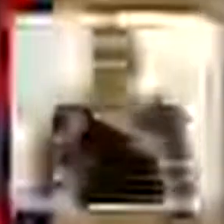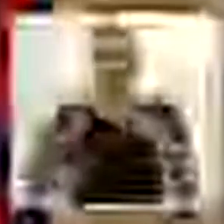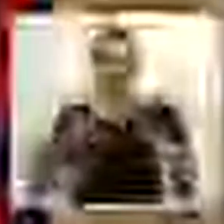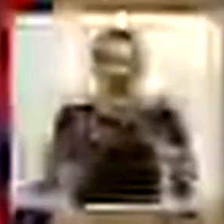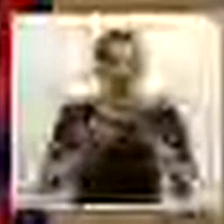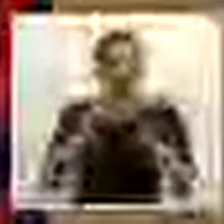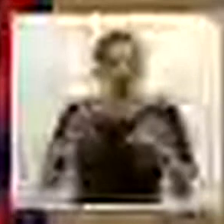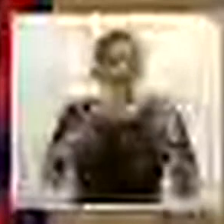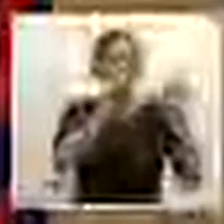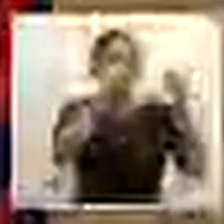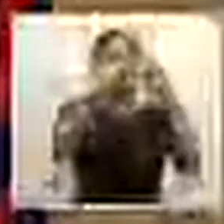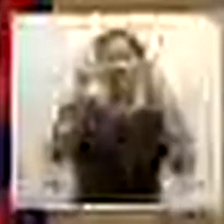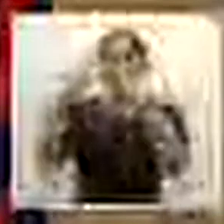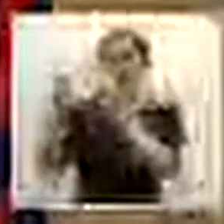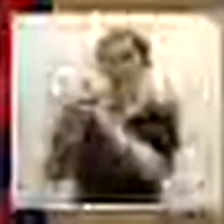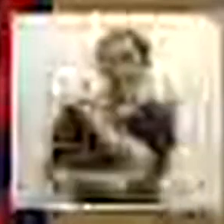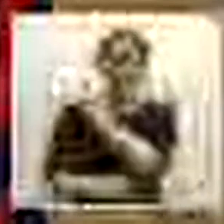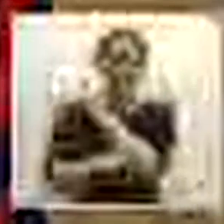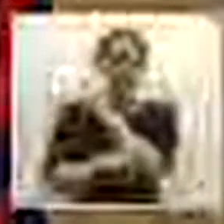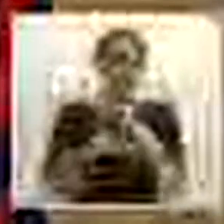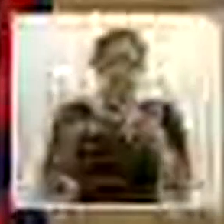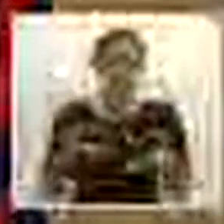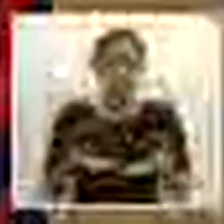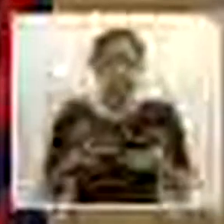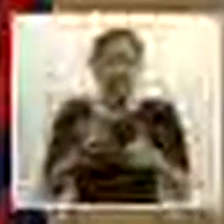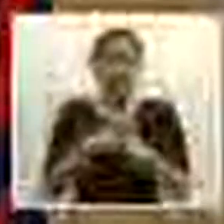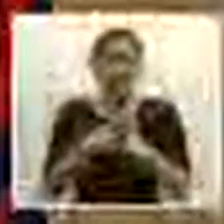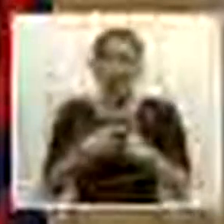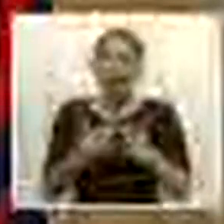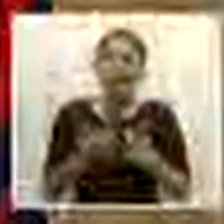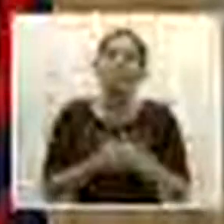operamos. Pero diría que